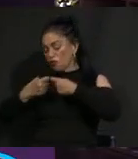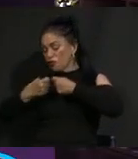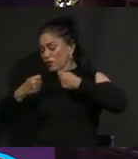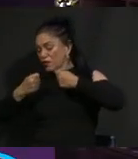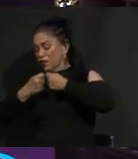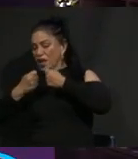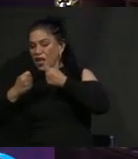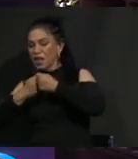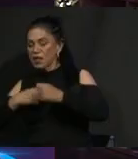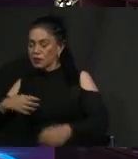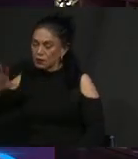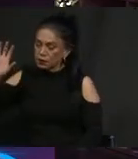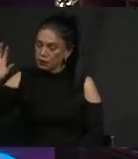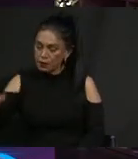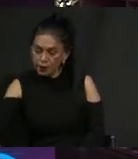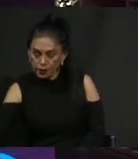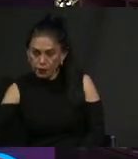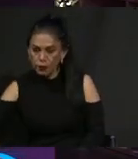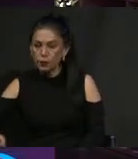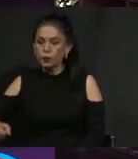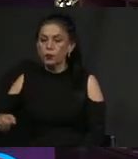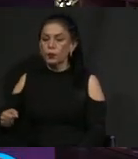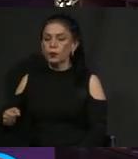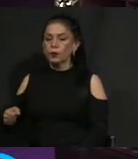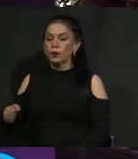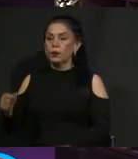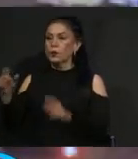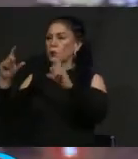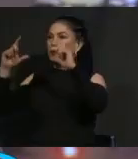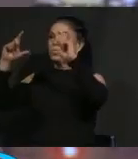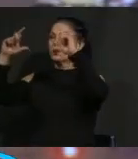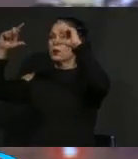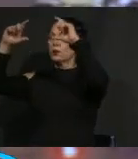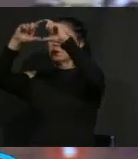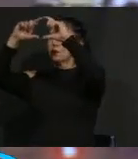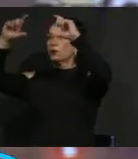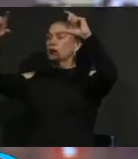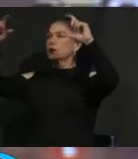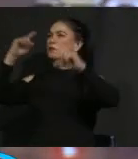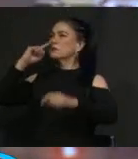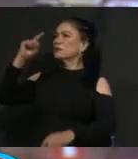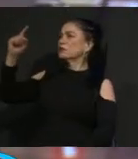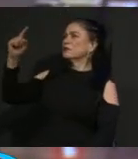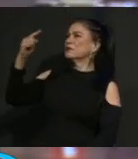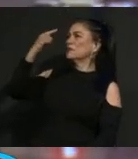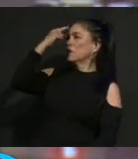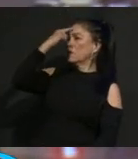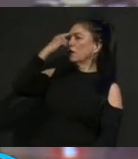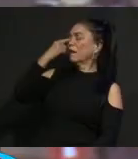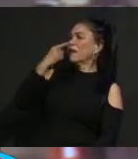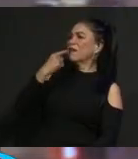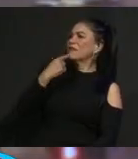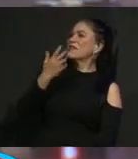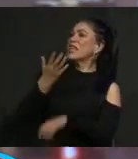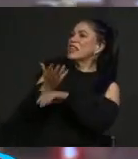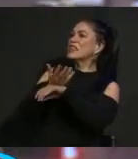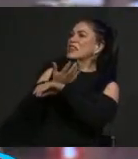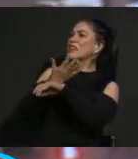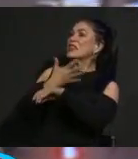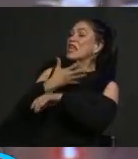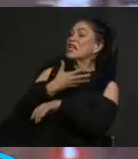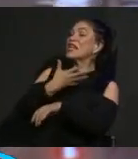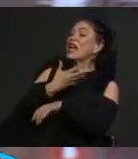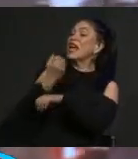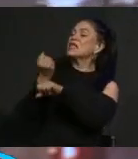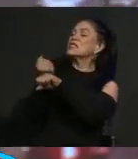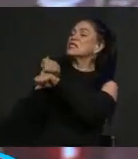agarro el therly me subo al carro y cuando boté al retrovisor estaba lleno de sangre pero no no Dime O sea yo